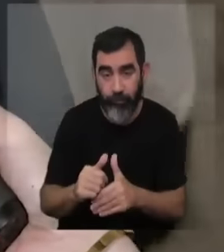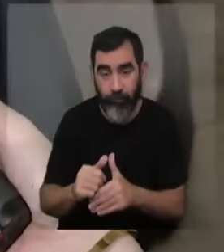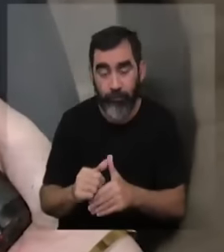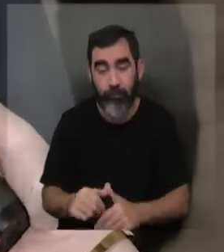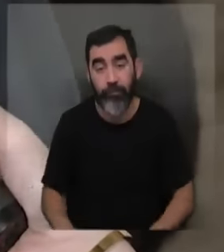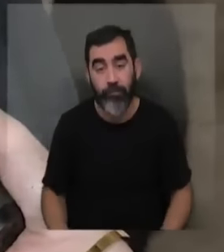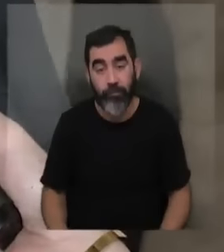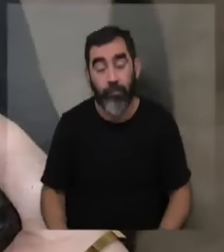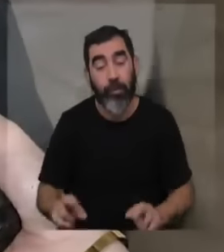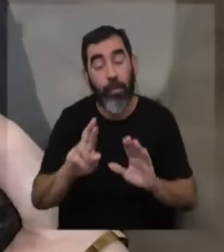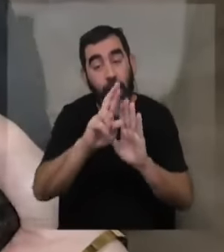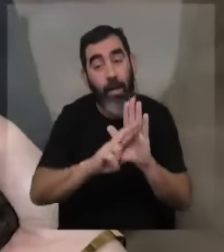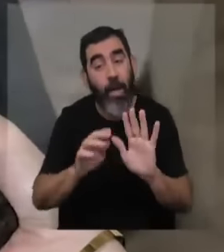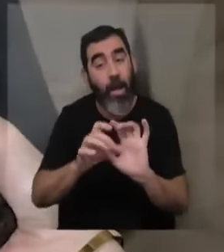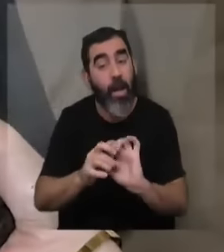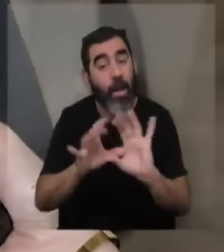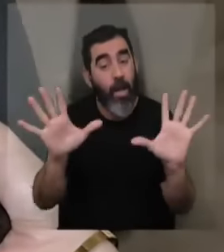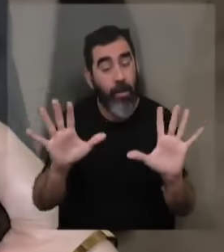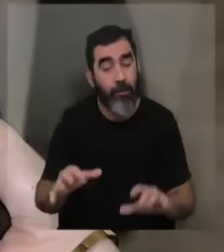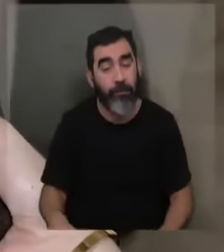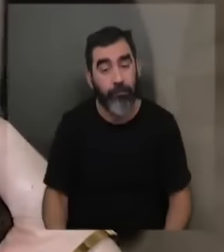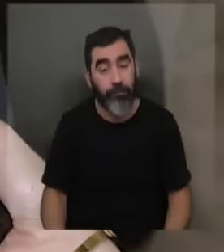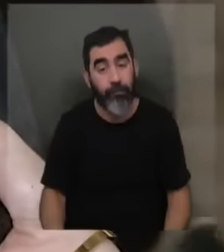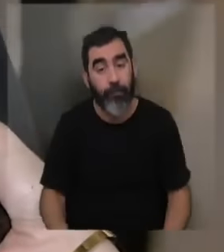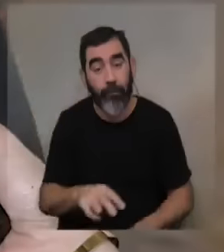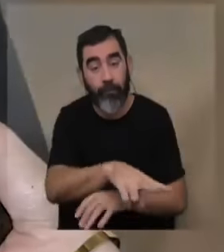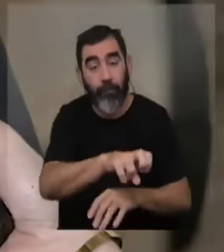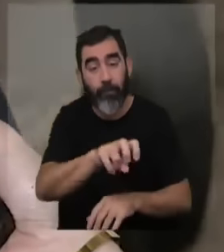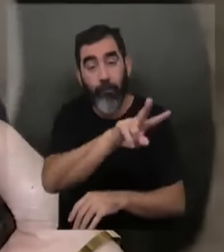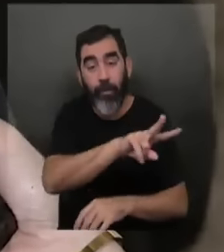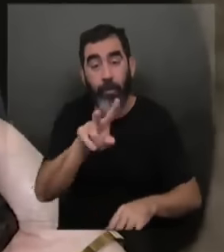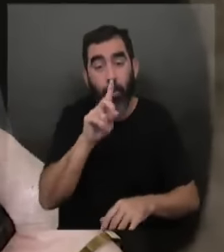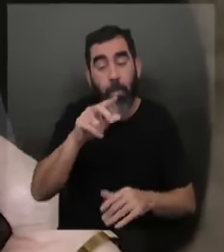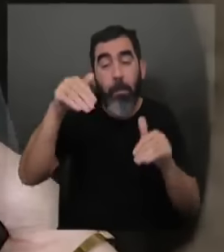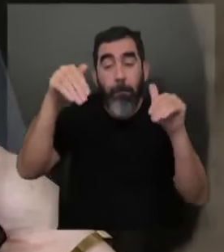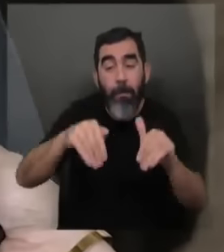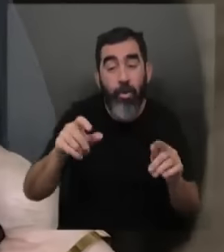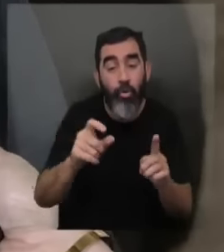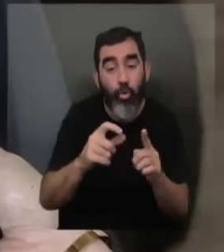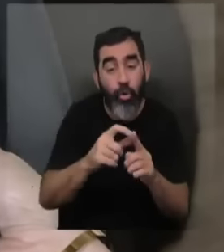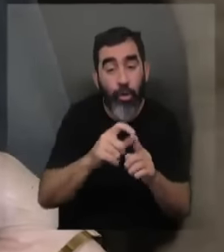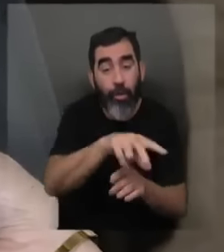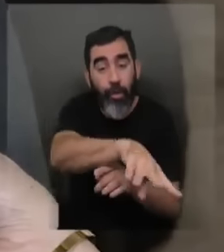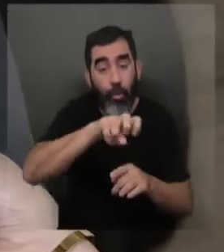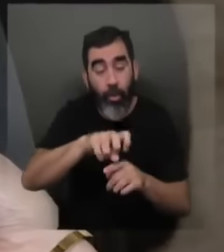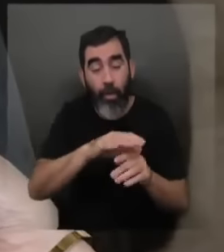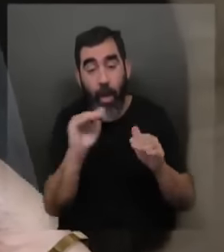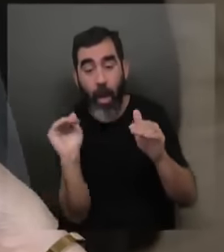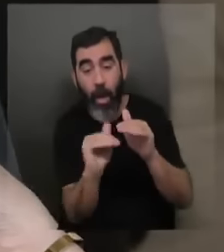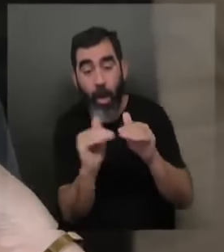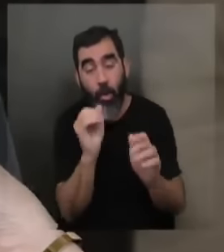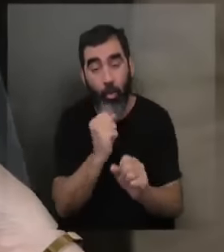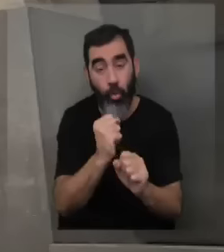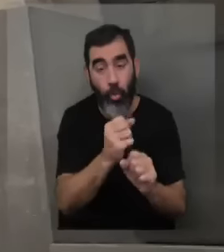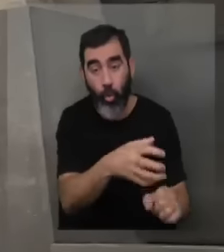de reglas de juego claras si confiamos 22,000 millones de dólares del del ahorro de los